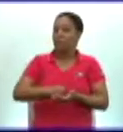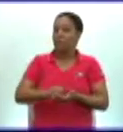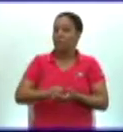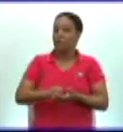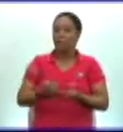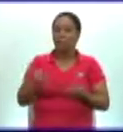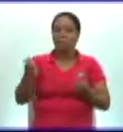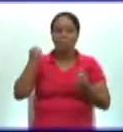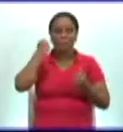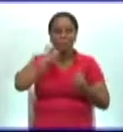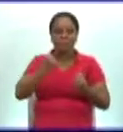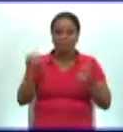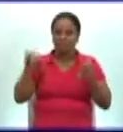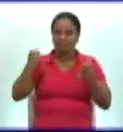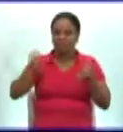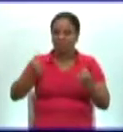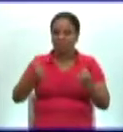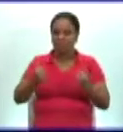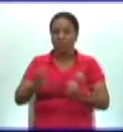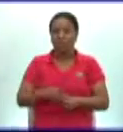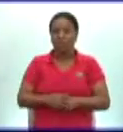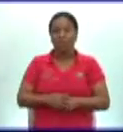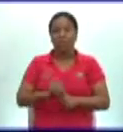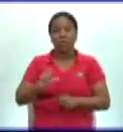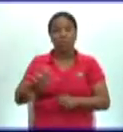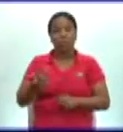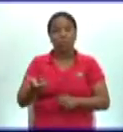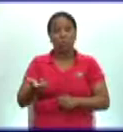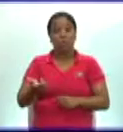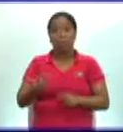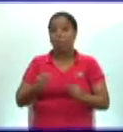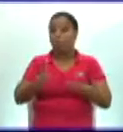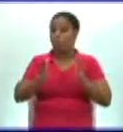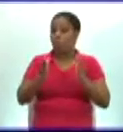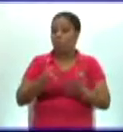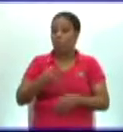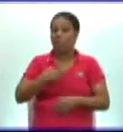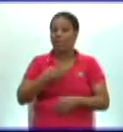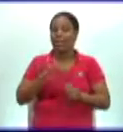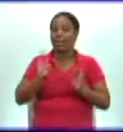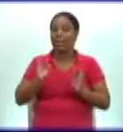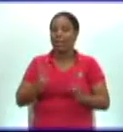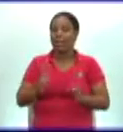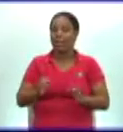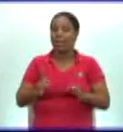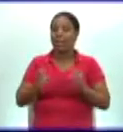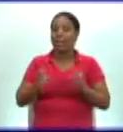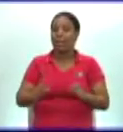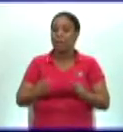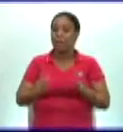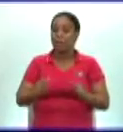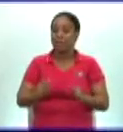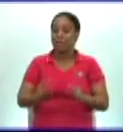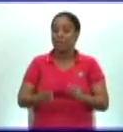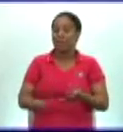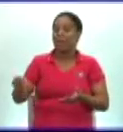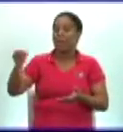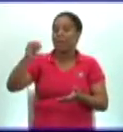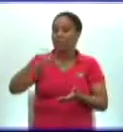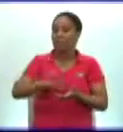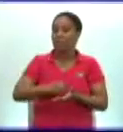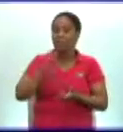mayor fuerza. Y cuando los cuerpos tengan la misma masa, al que se le aplique mayor